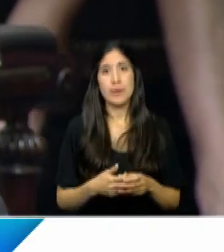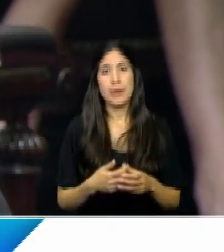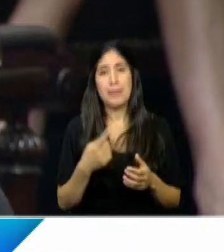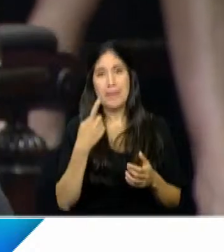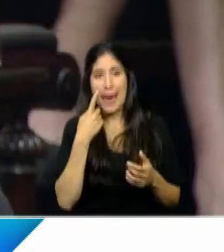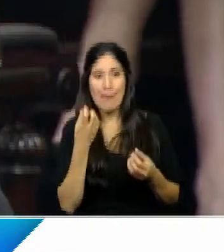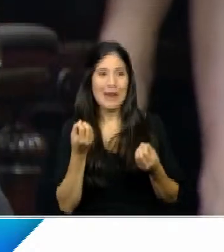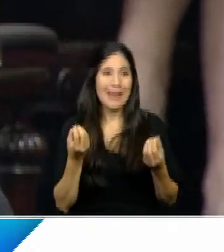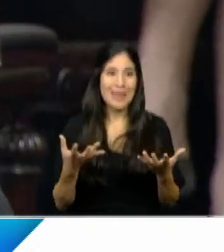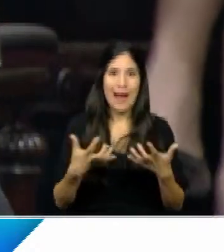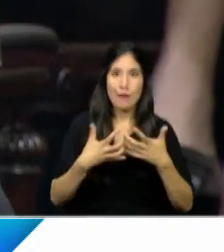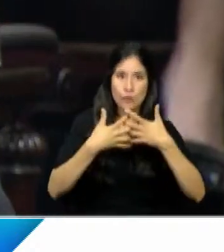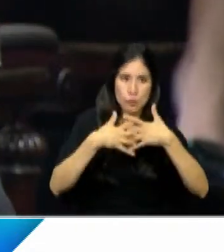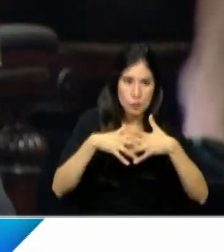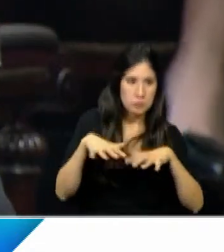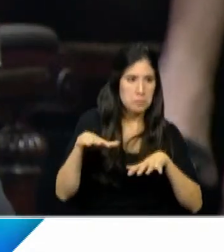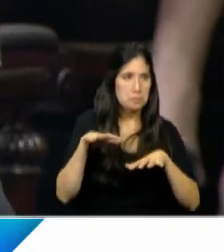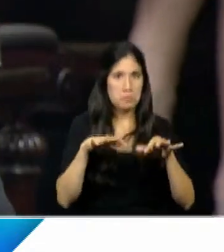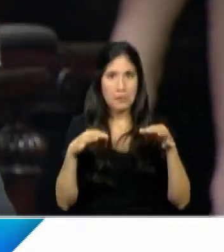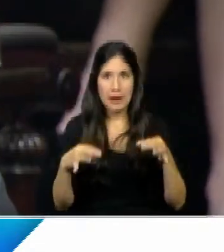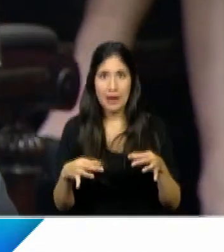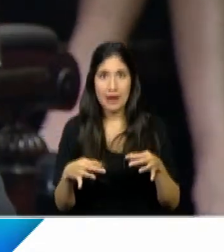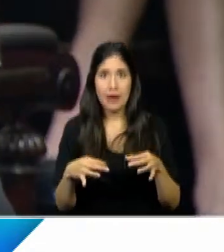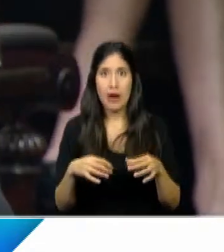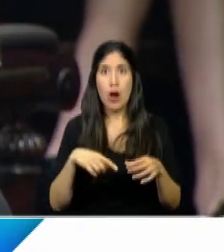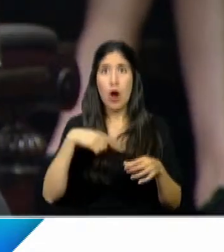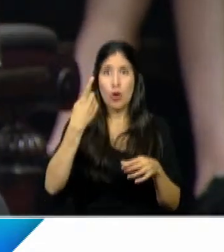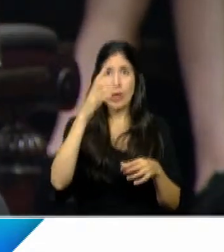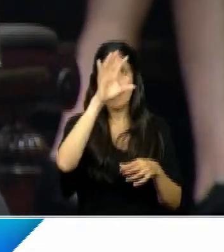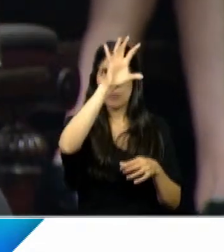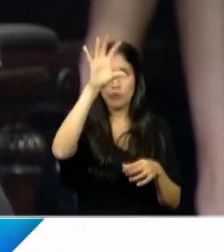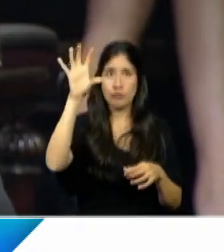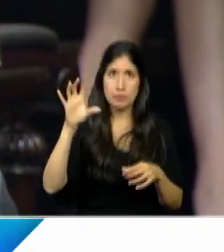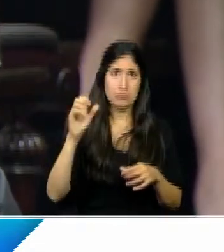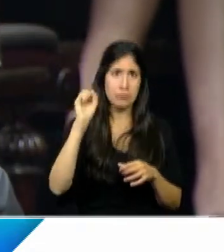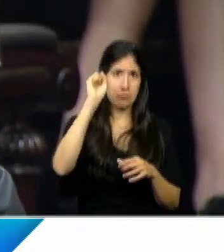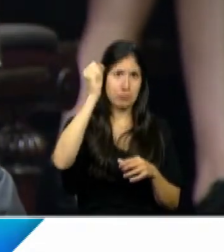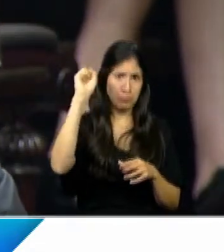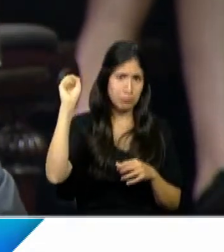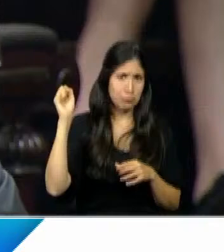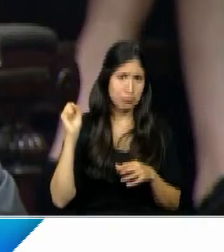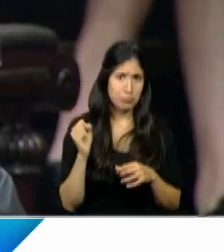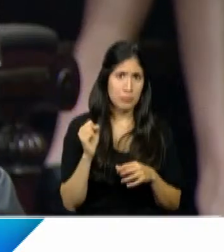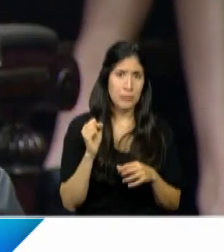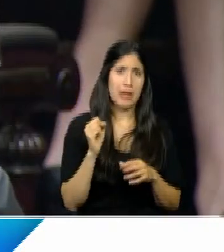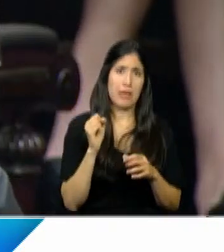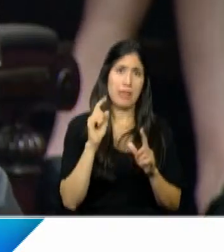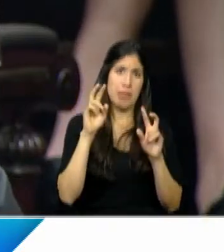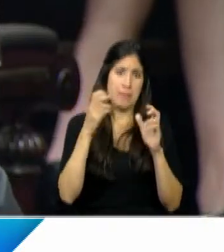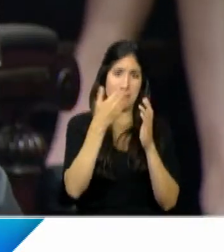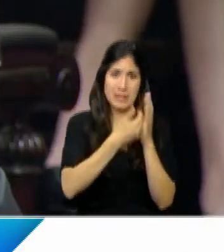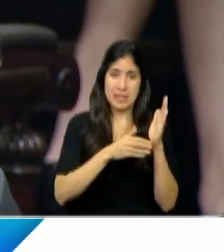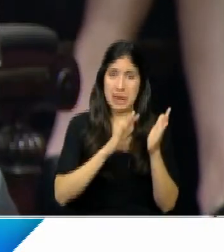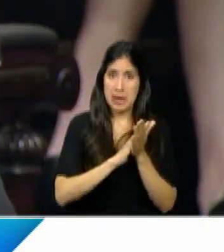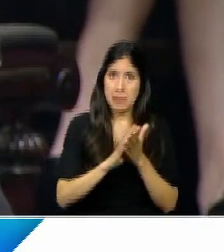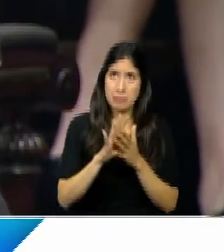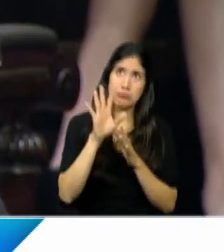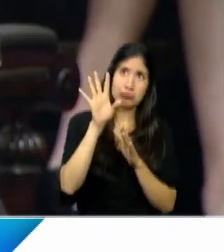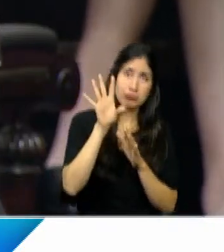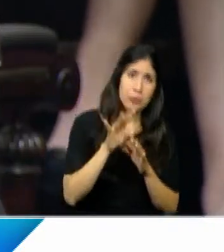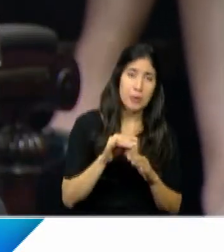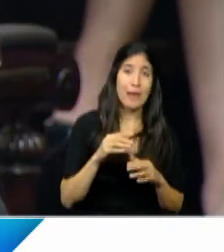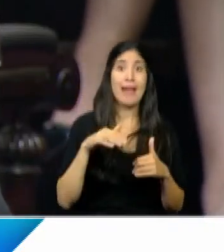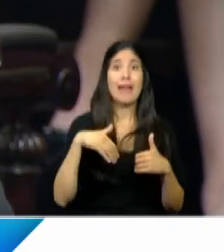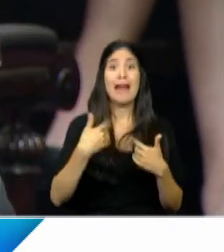cómo funciona, sigamos el ejemplo luego de otras provincias que lo tienen incorporado ya a la ficha limpia y ampliemos en el